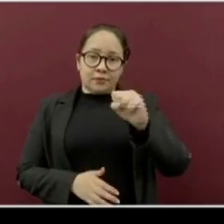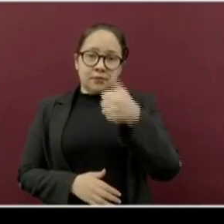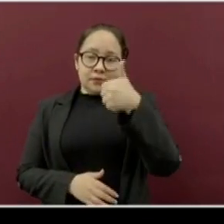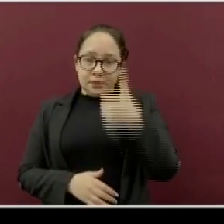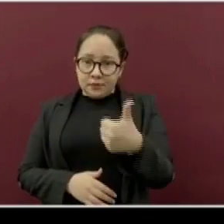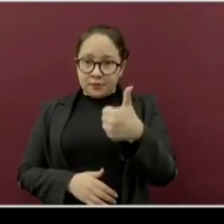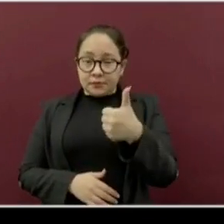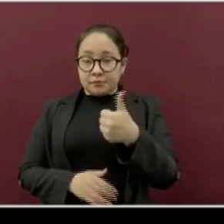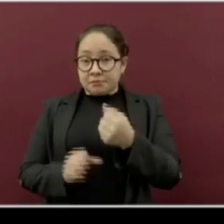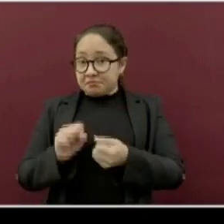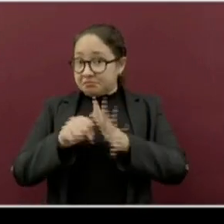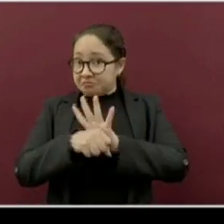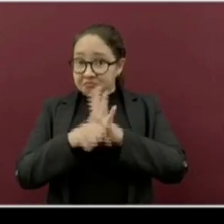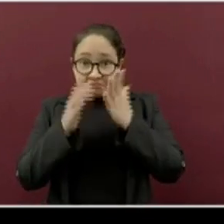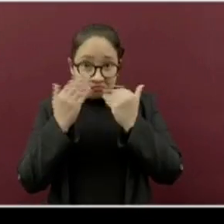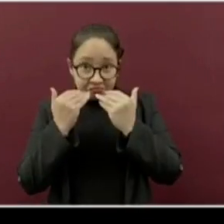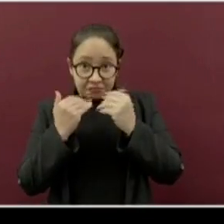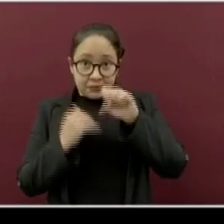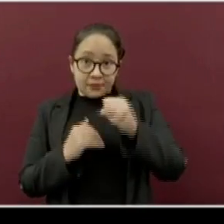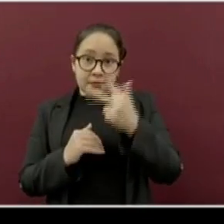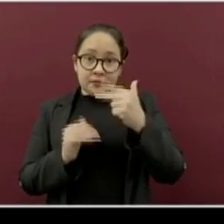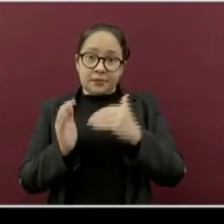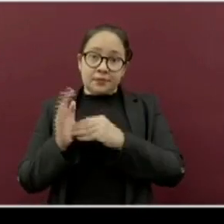141,466, negativos